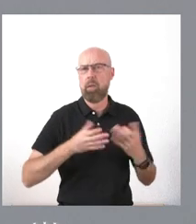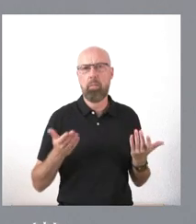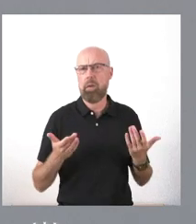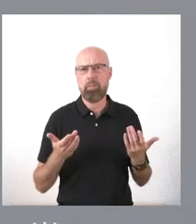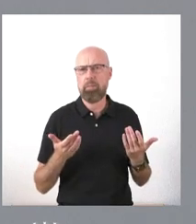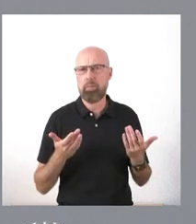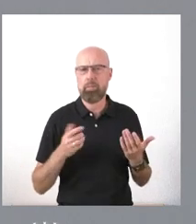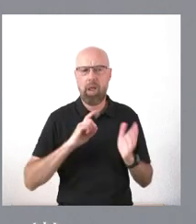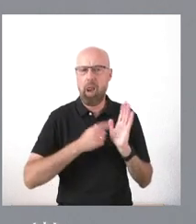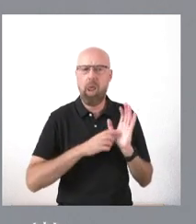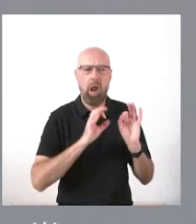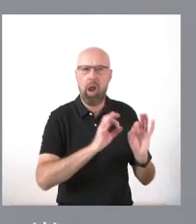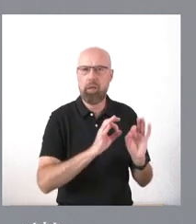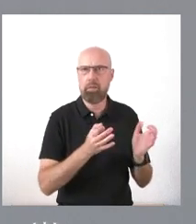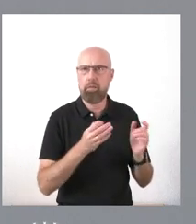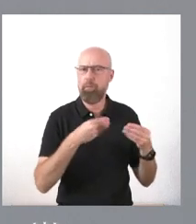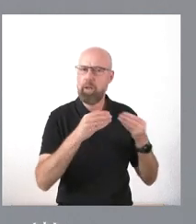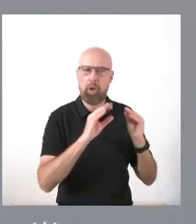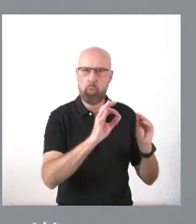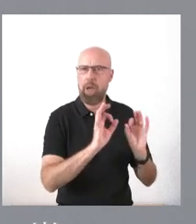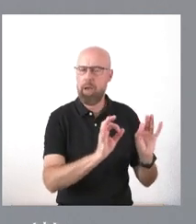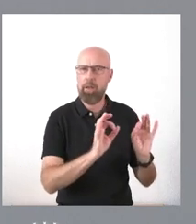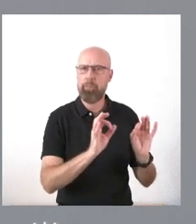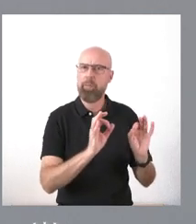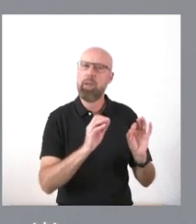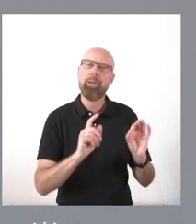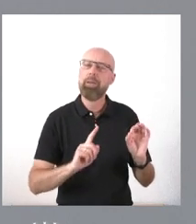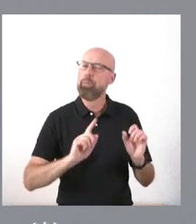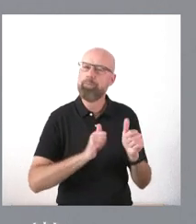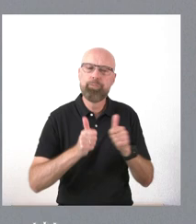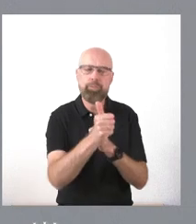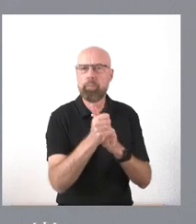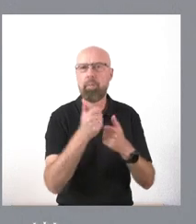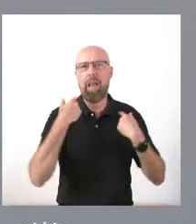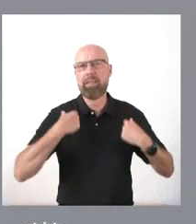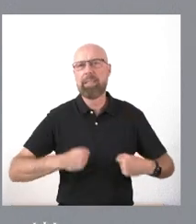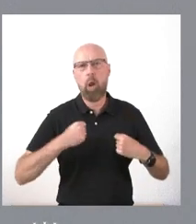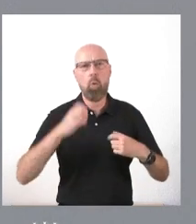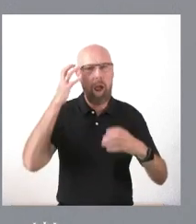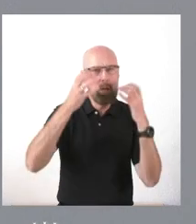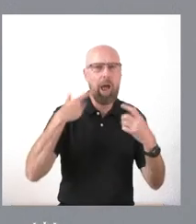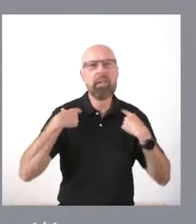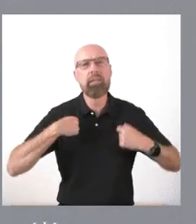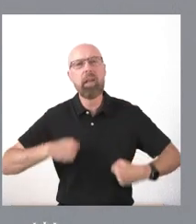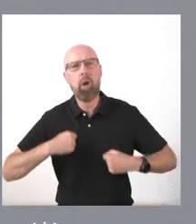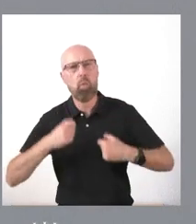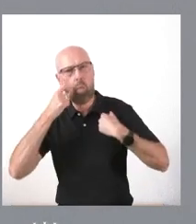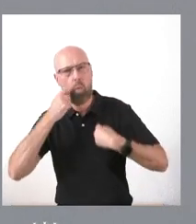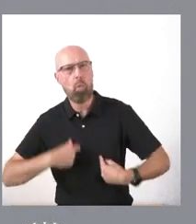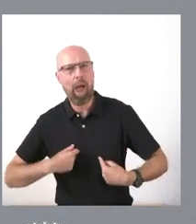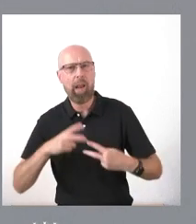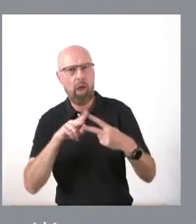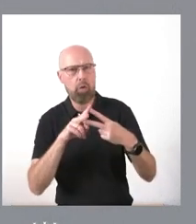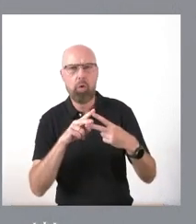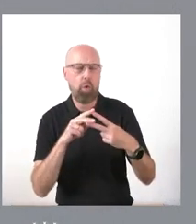márgenes que la ley permite garantizando siempre la salud animal y por supuesto la salud humana pues esto llevará aparejado la